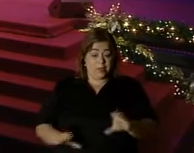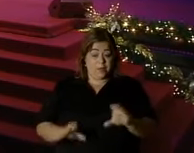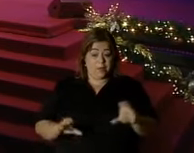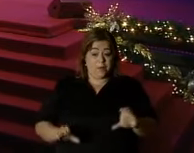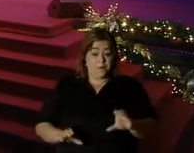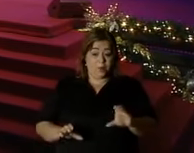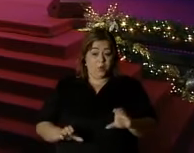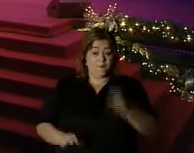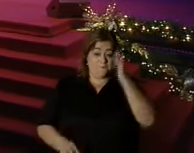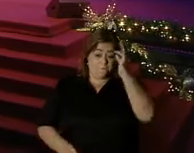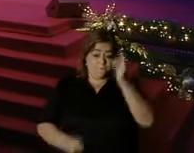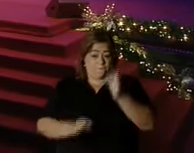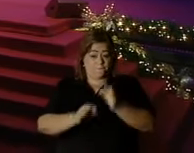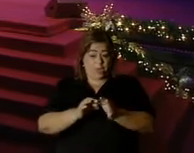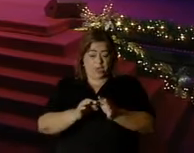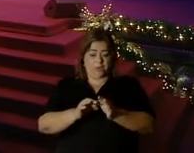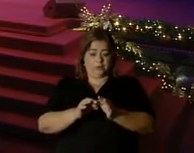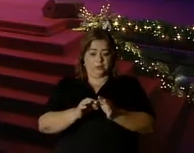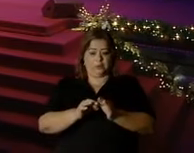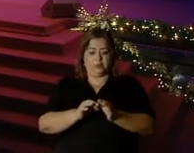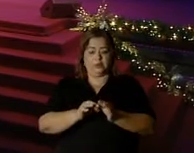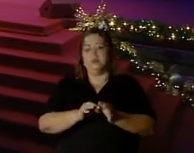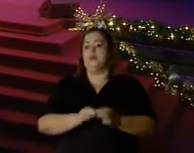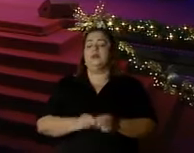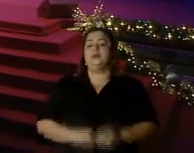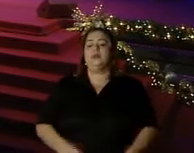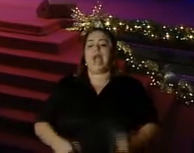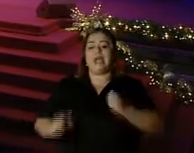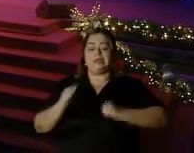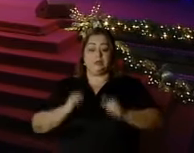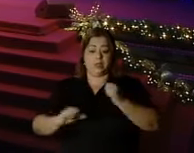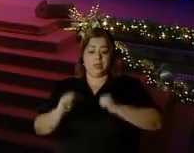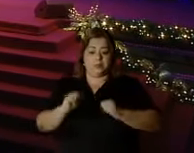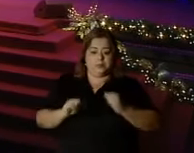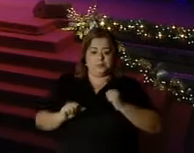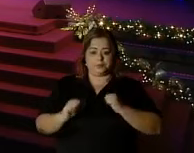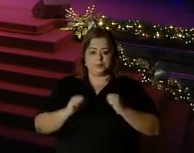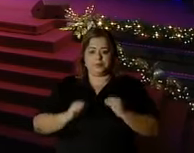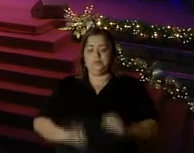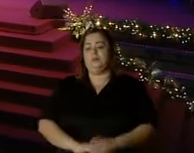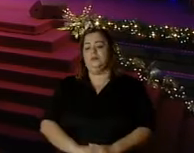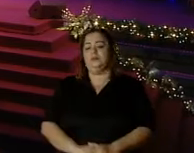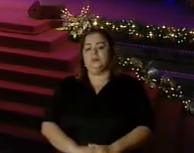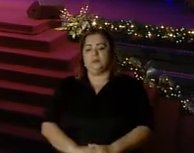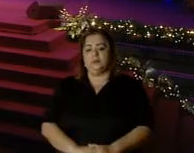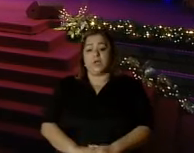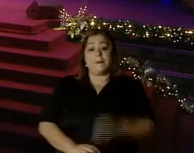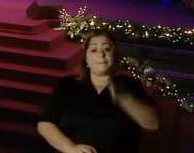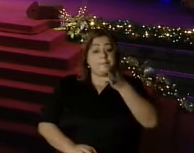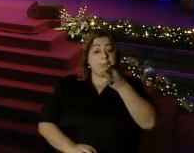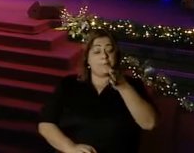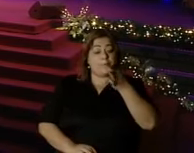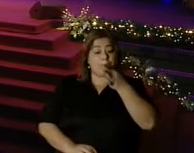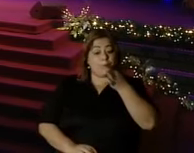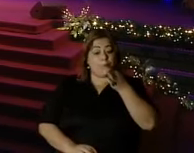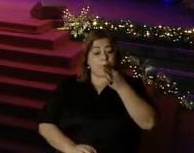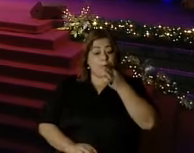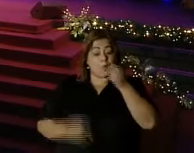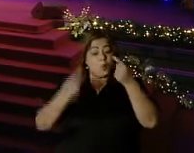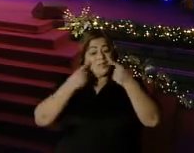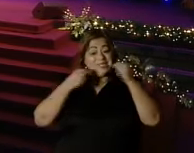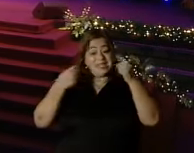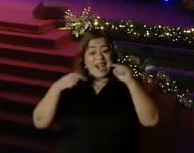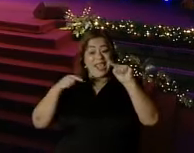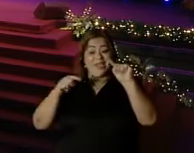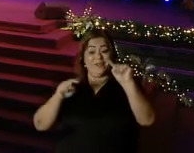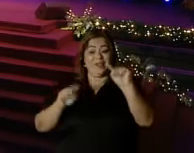se mecen las ofrendas al Señor. El día de primicias, que vaya preparándose para ese momento maravilloso donde profetizamos.